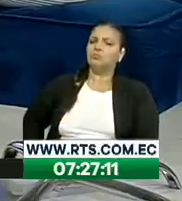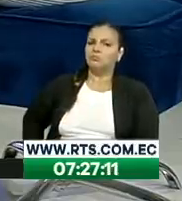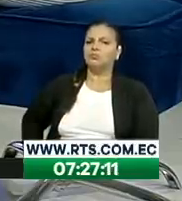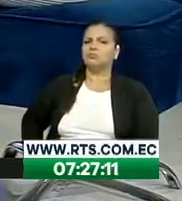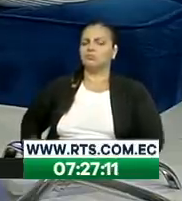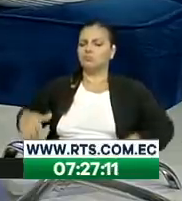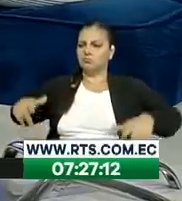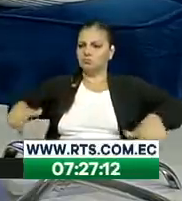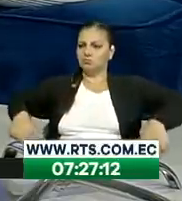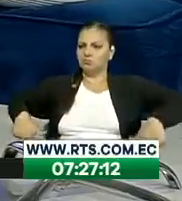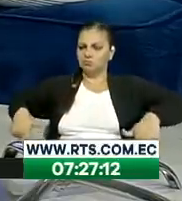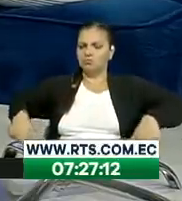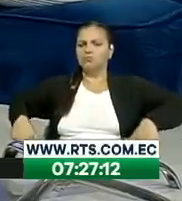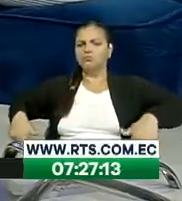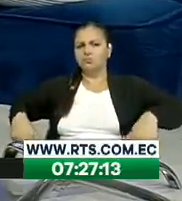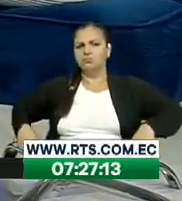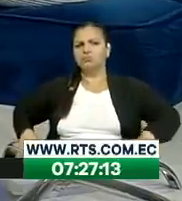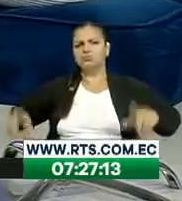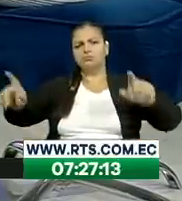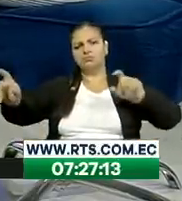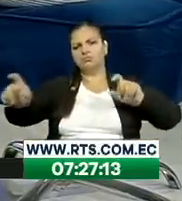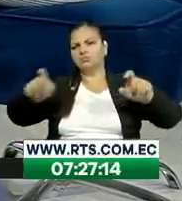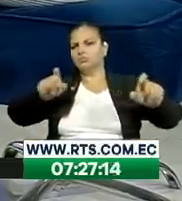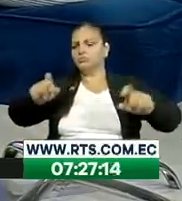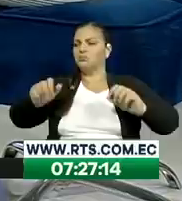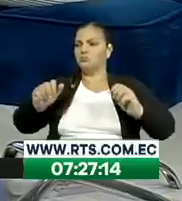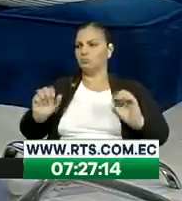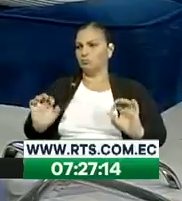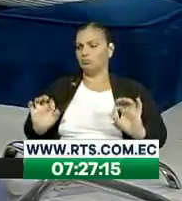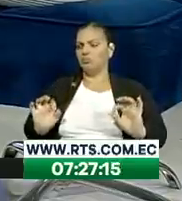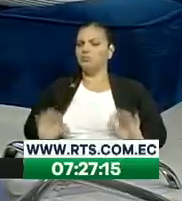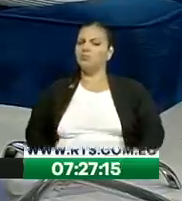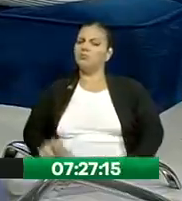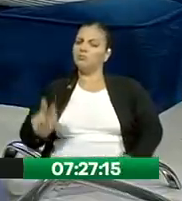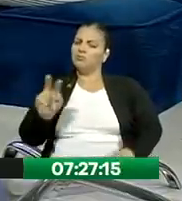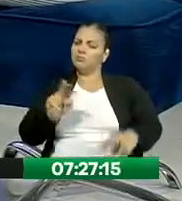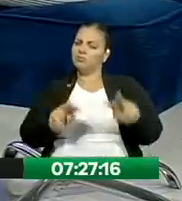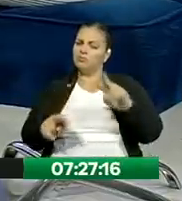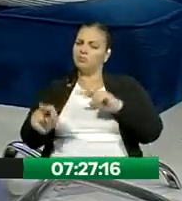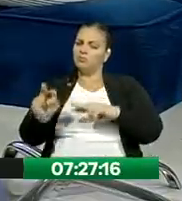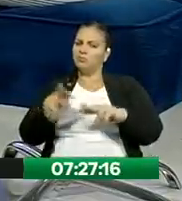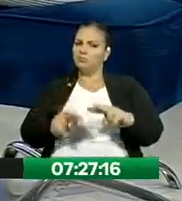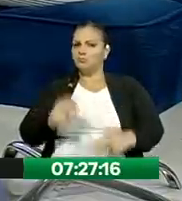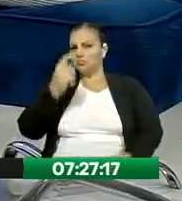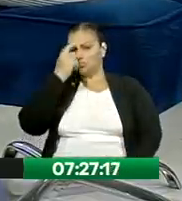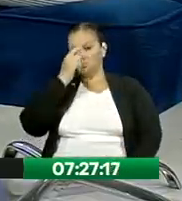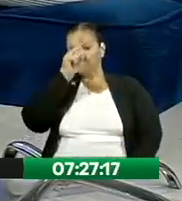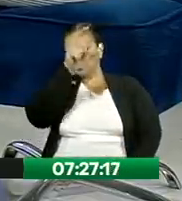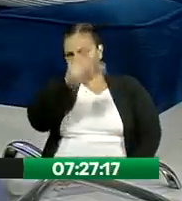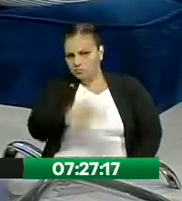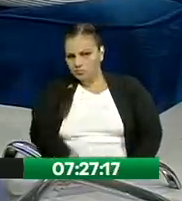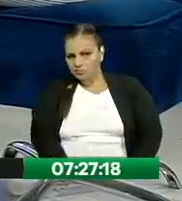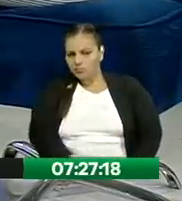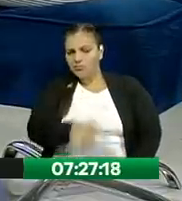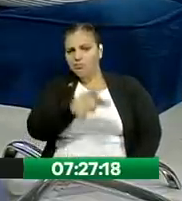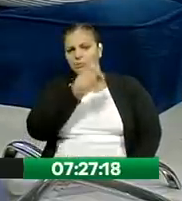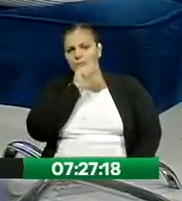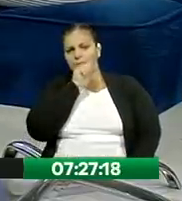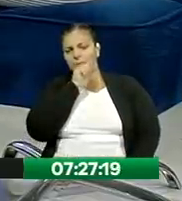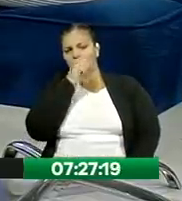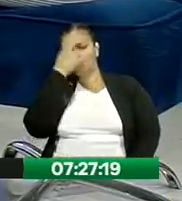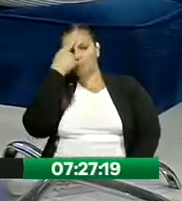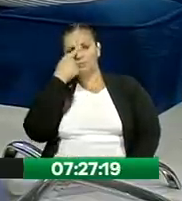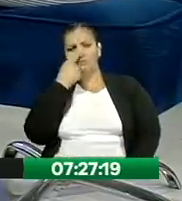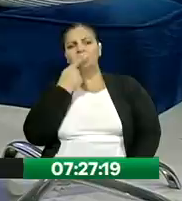la respetabilidad y honorabilidad de quienes integran la terna y donde pues cada uno es mejor que el otro en los ámbitos en los que se desempeñan,